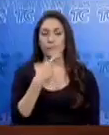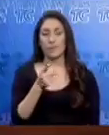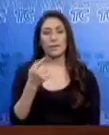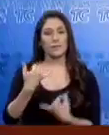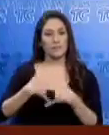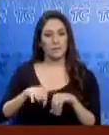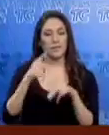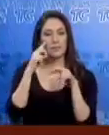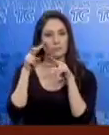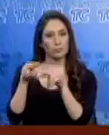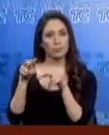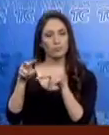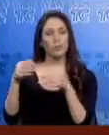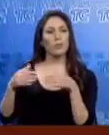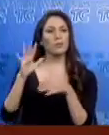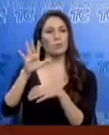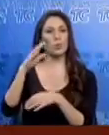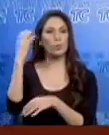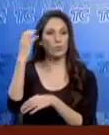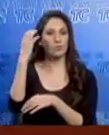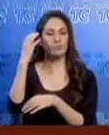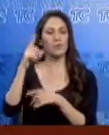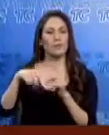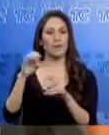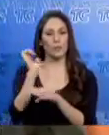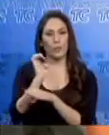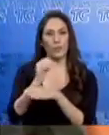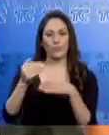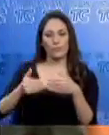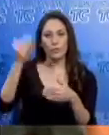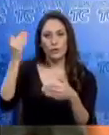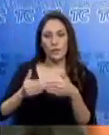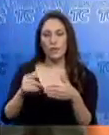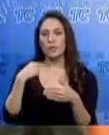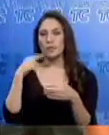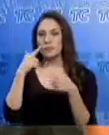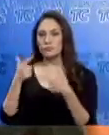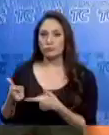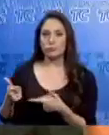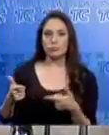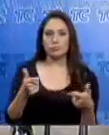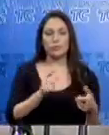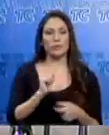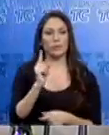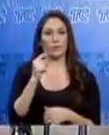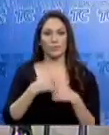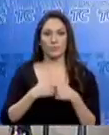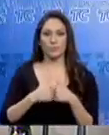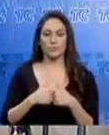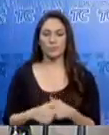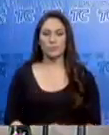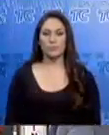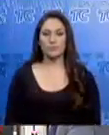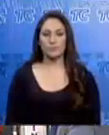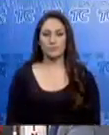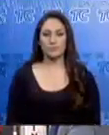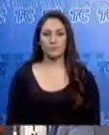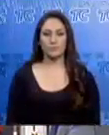seguirá vigilando la frontera norte para evitar incidentes con quienes no se unan al desarme.